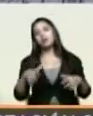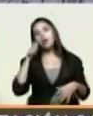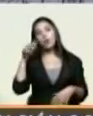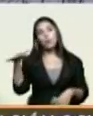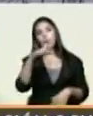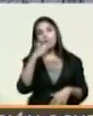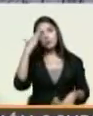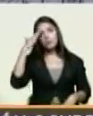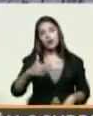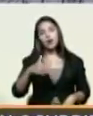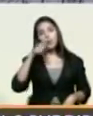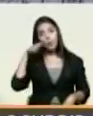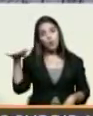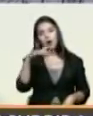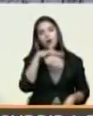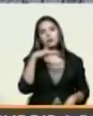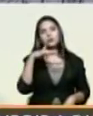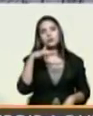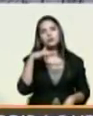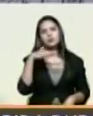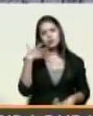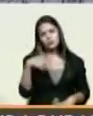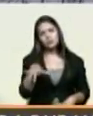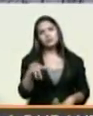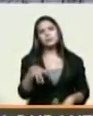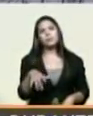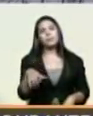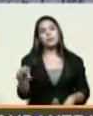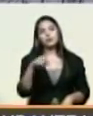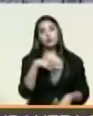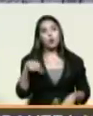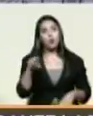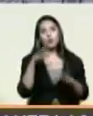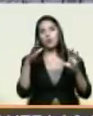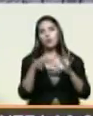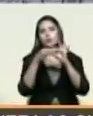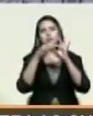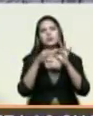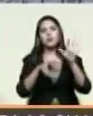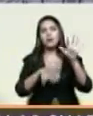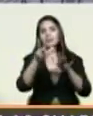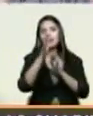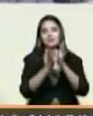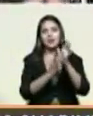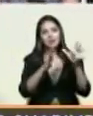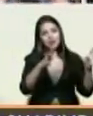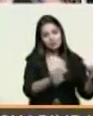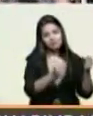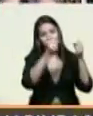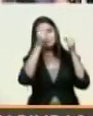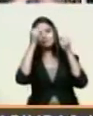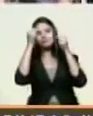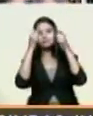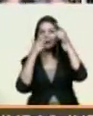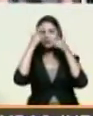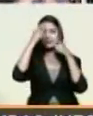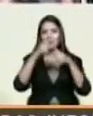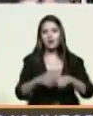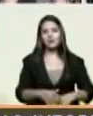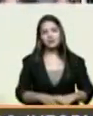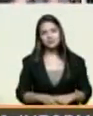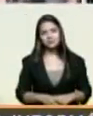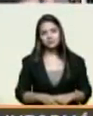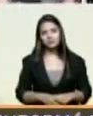Cívico-Militar, ese pueblo, el pueblo llano y el pueblo en uniforme, salieron unidos el 13 de abril a rescatar a nuestro comandante Hugo